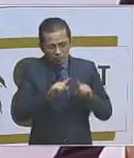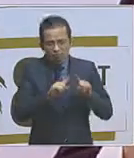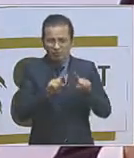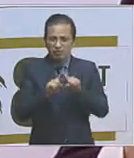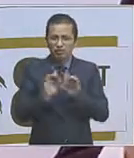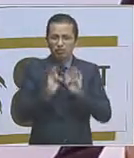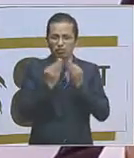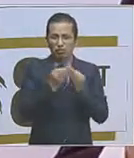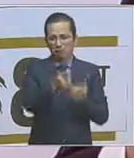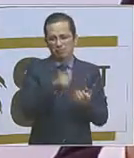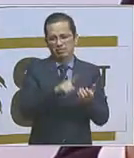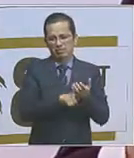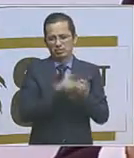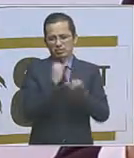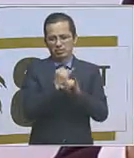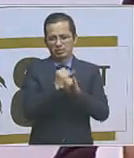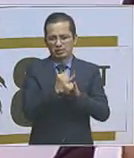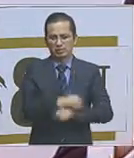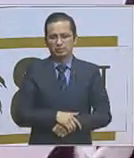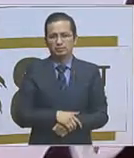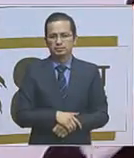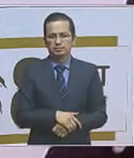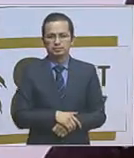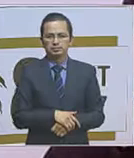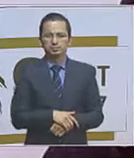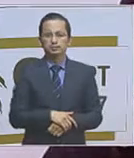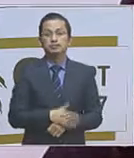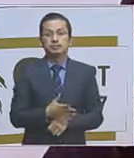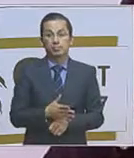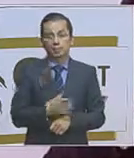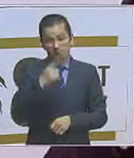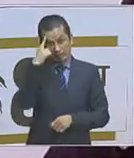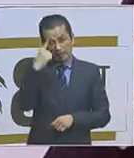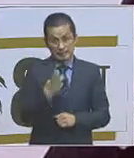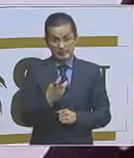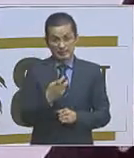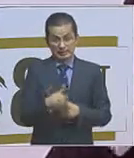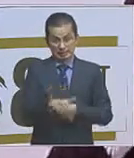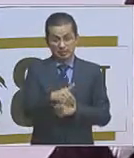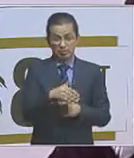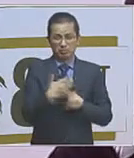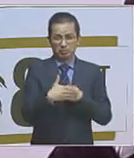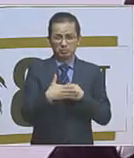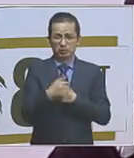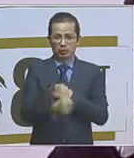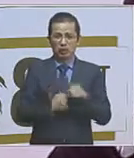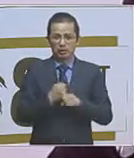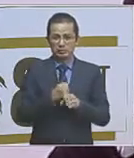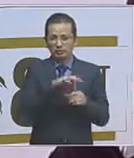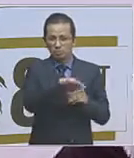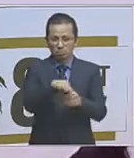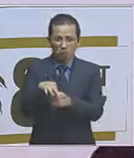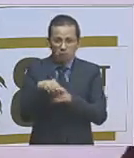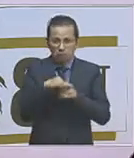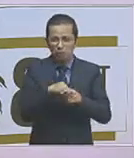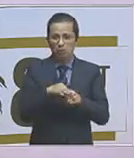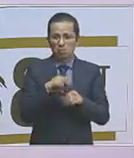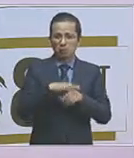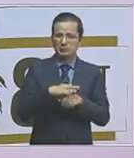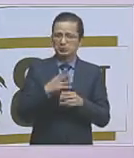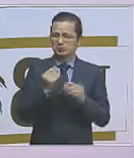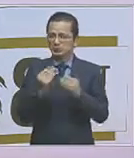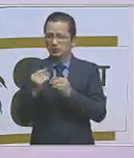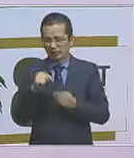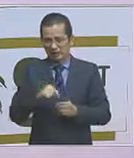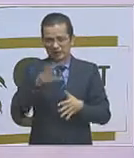las redes en la práctica y debido al ciclo electoral intenso que se avecina el próximo año en el continente